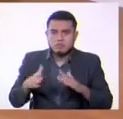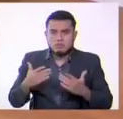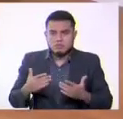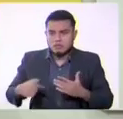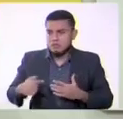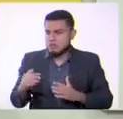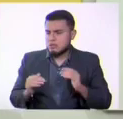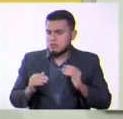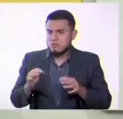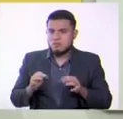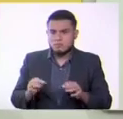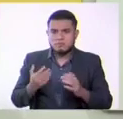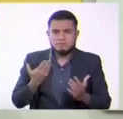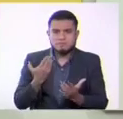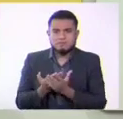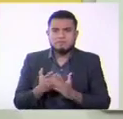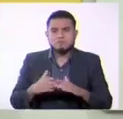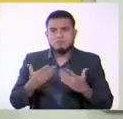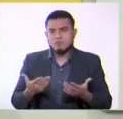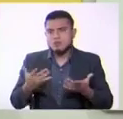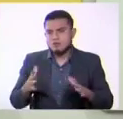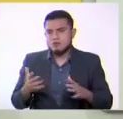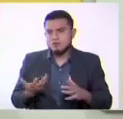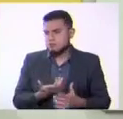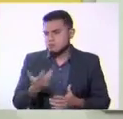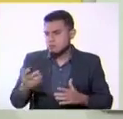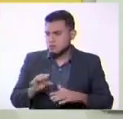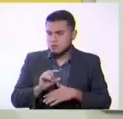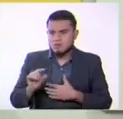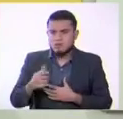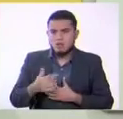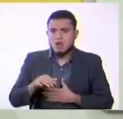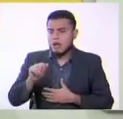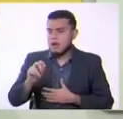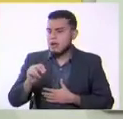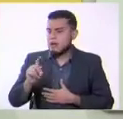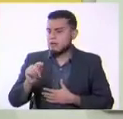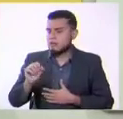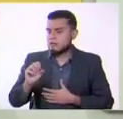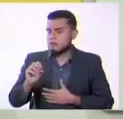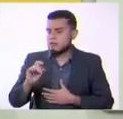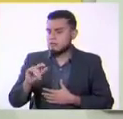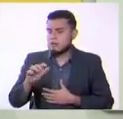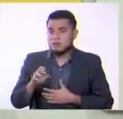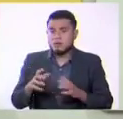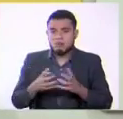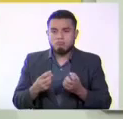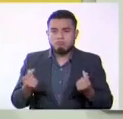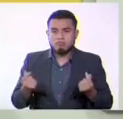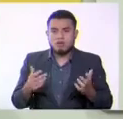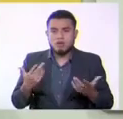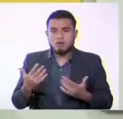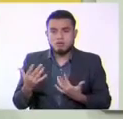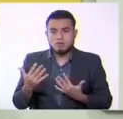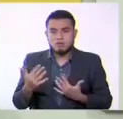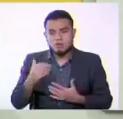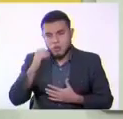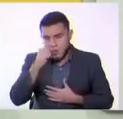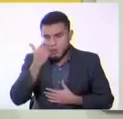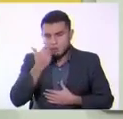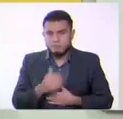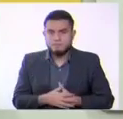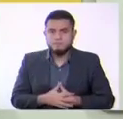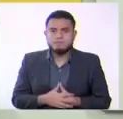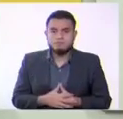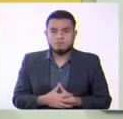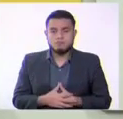también disponibles allí, que son las que llamamos un poco como antisociales o disruptivas a lo que se espera de un joven. Entonces,